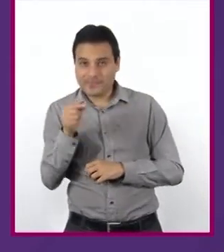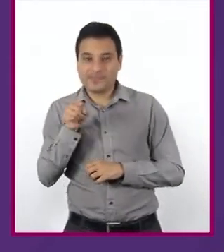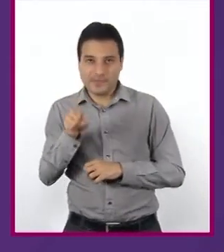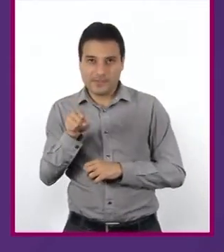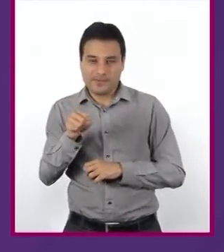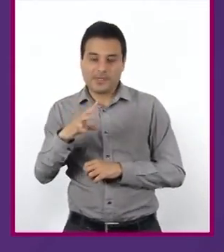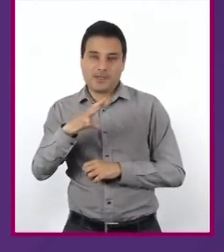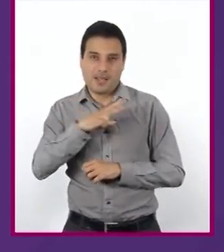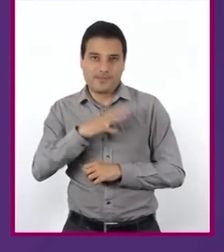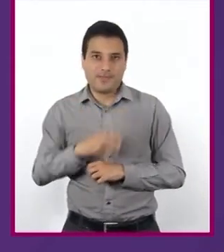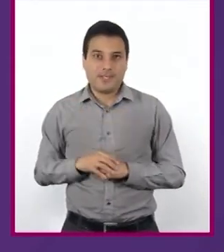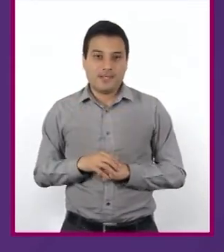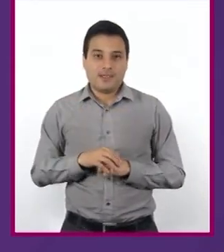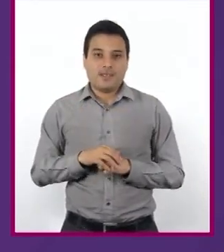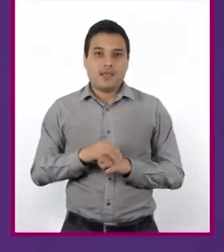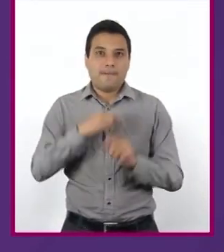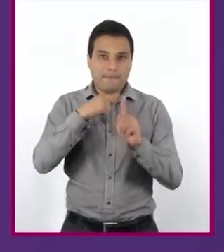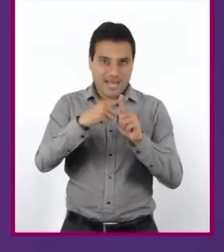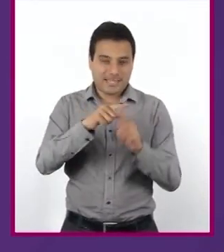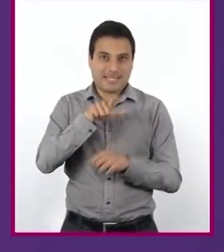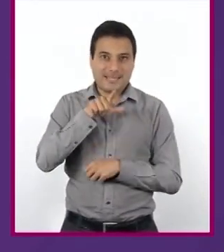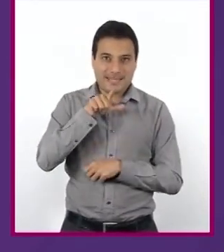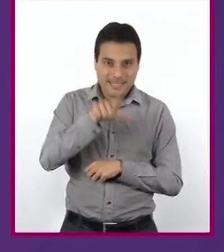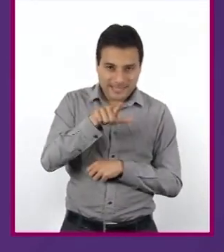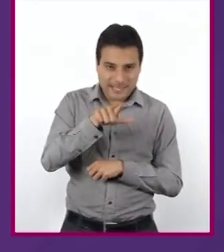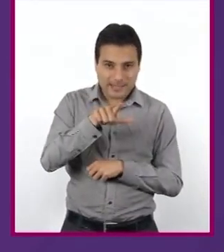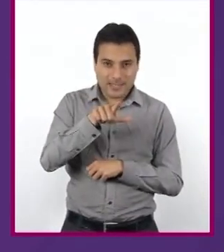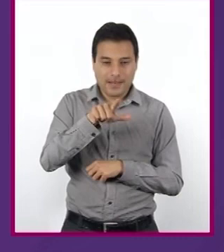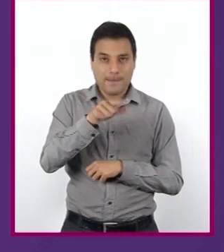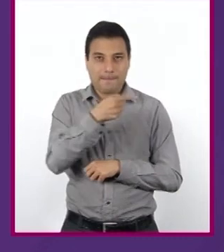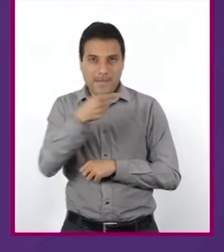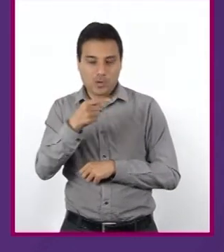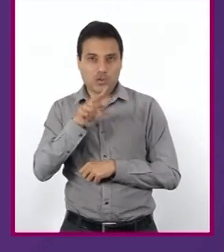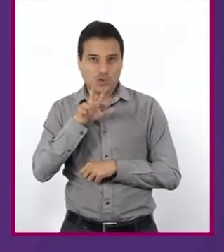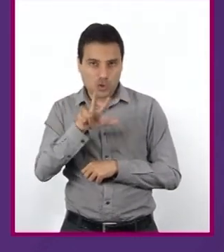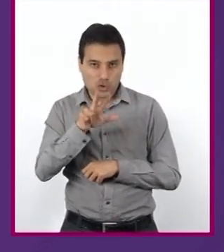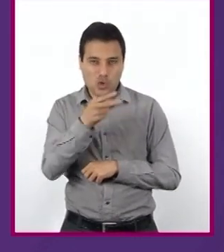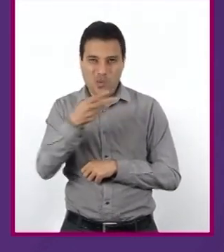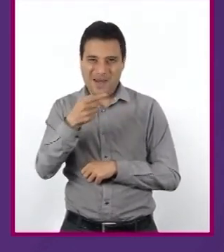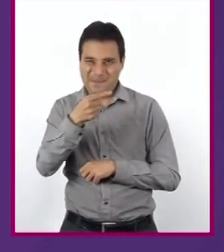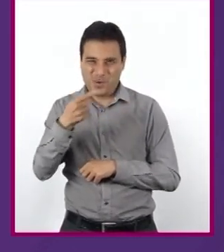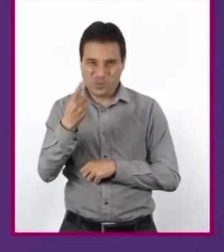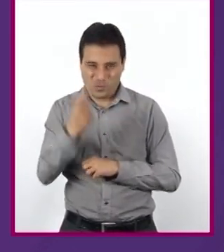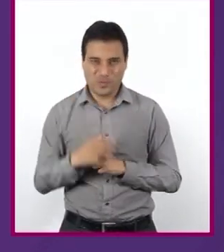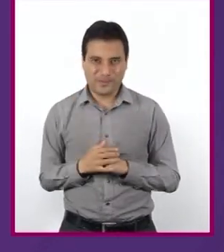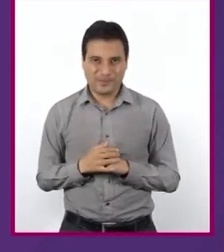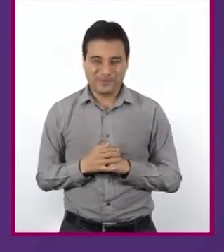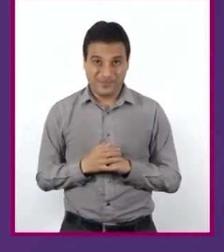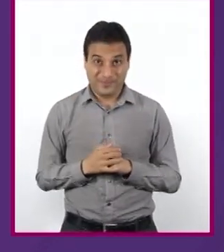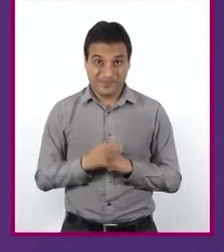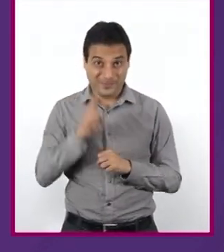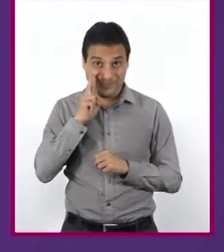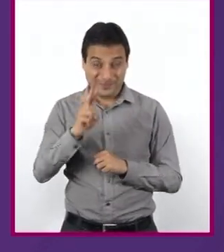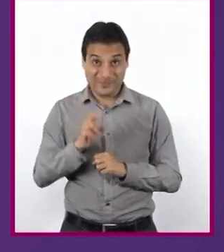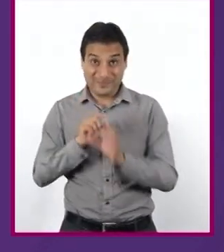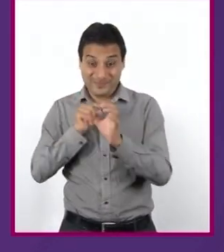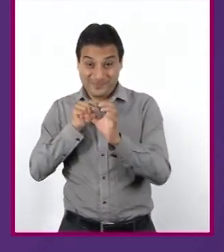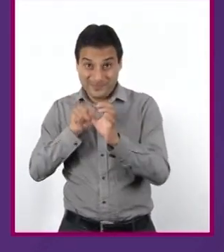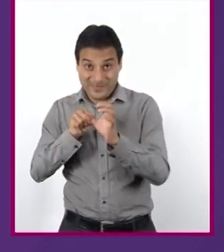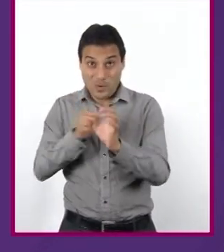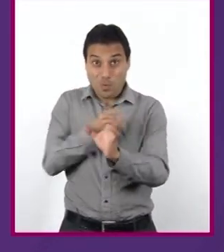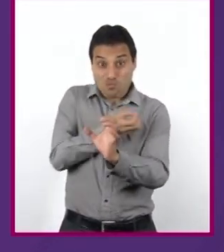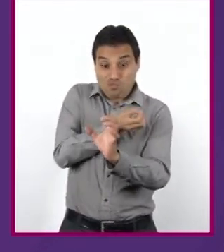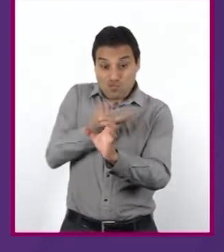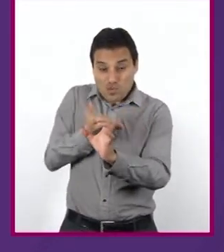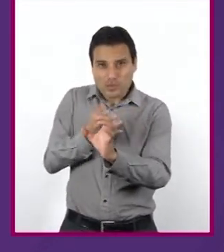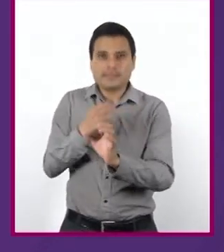Más 17 menos 18 igual a menos 1. Los átomos que han adquirido carga eléctrica se llaman